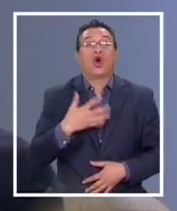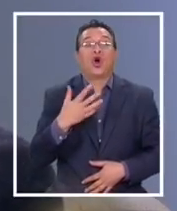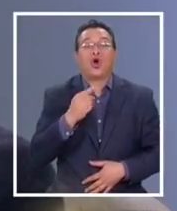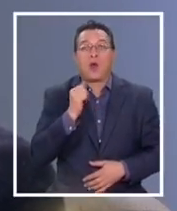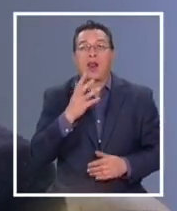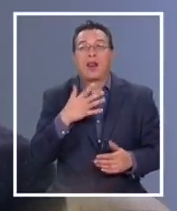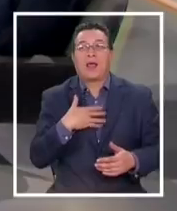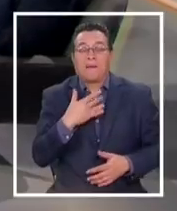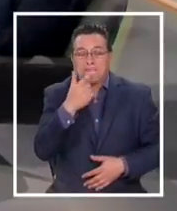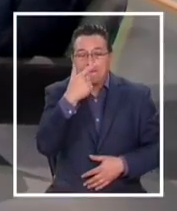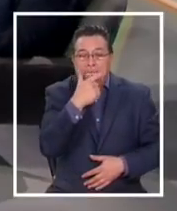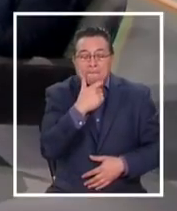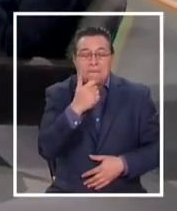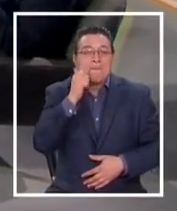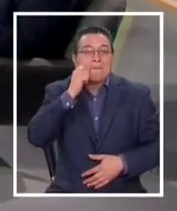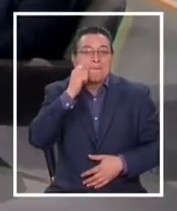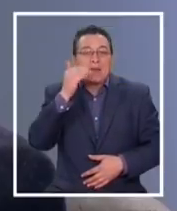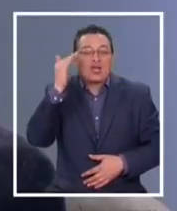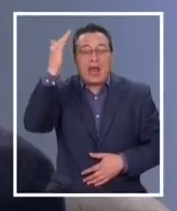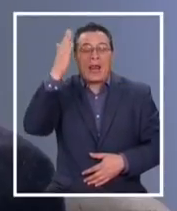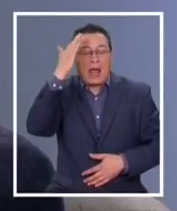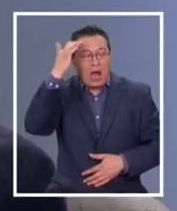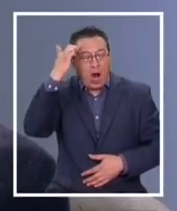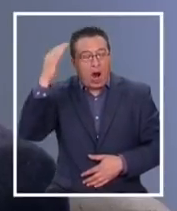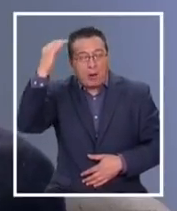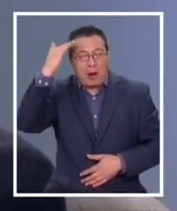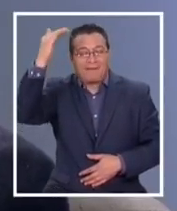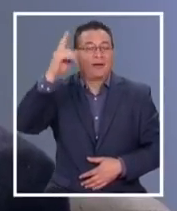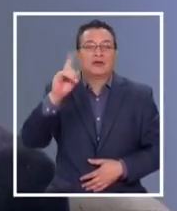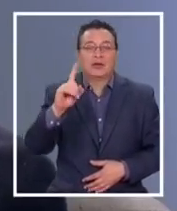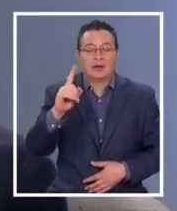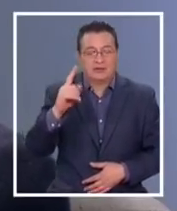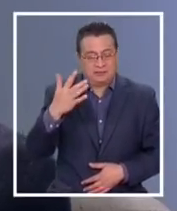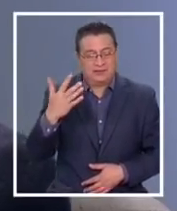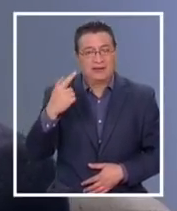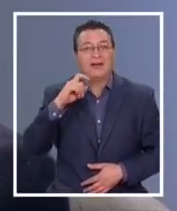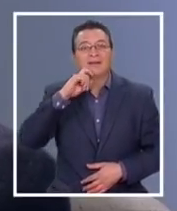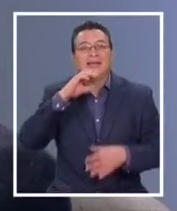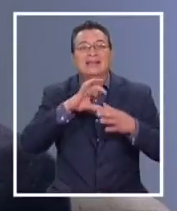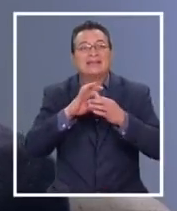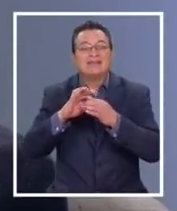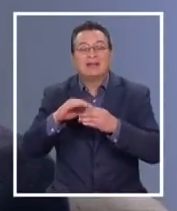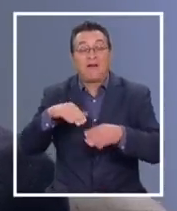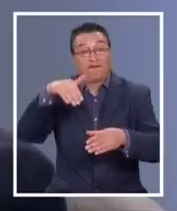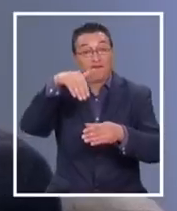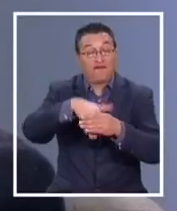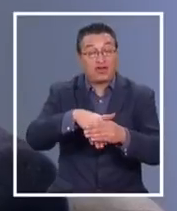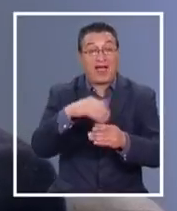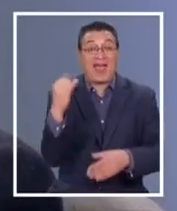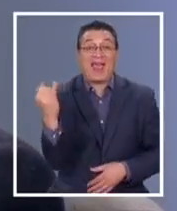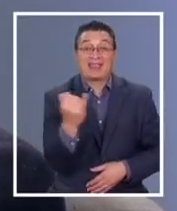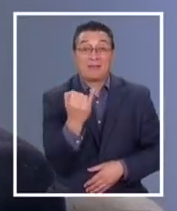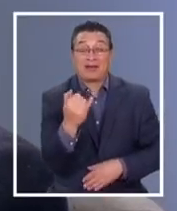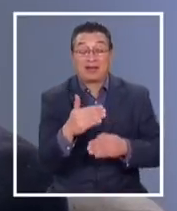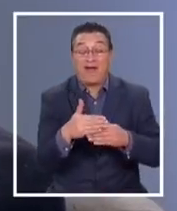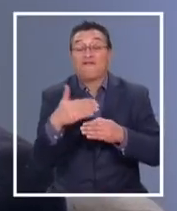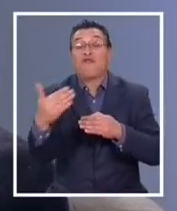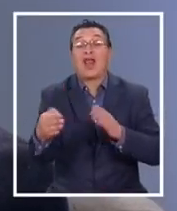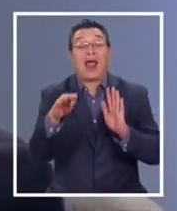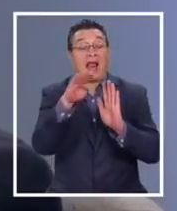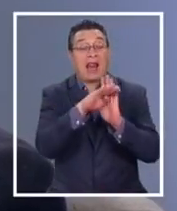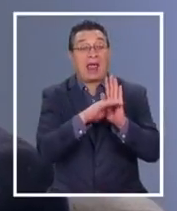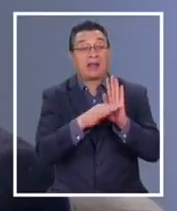gustos personales en esta elección. ¿Y qué significa eso? Uh-huh. Que votar por independientes fuera de lista que